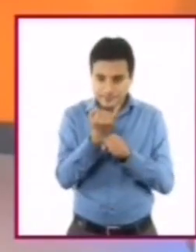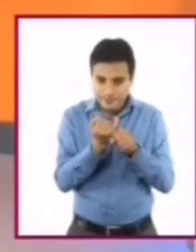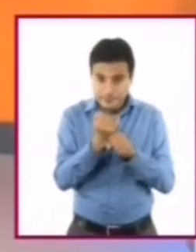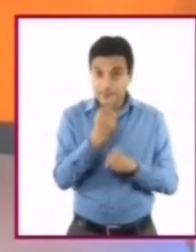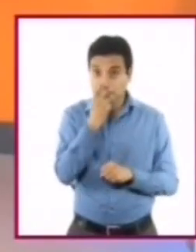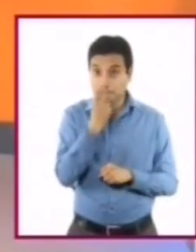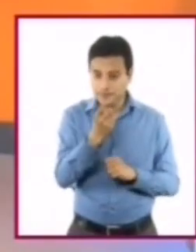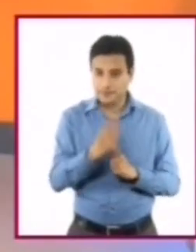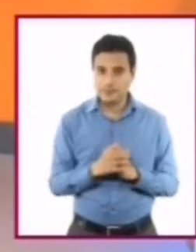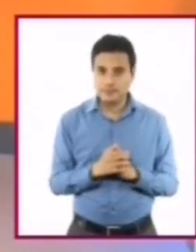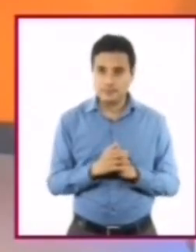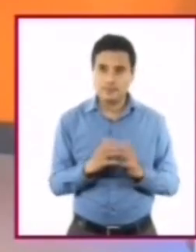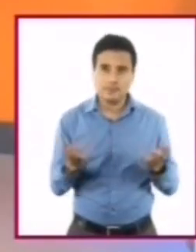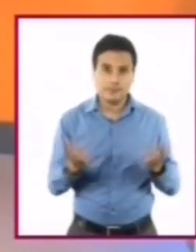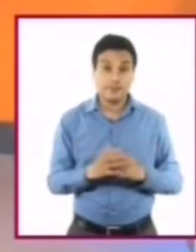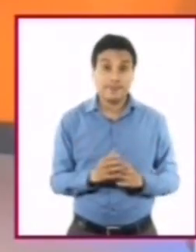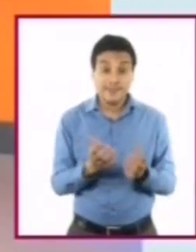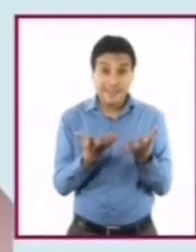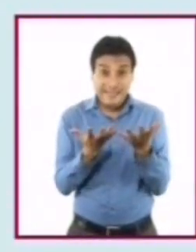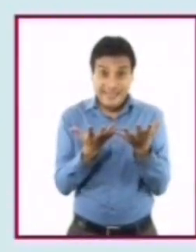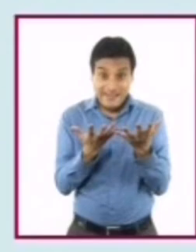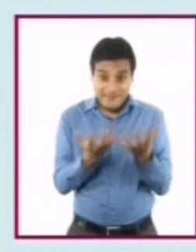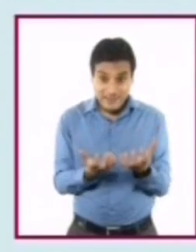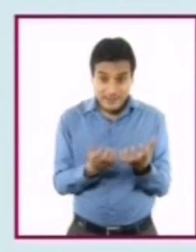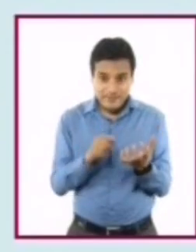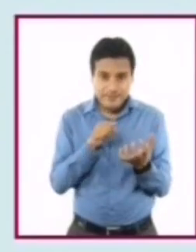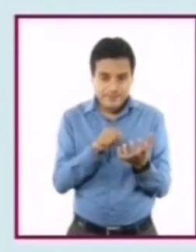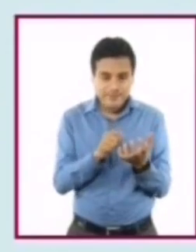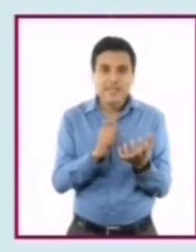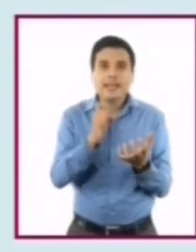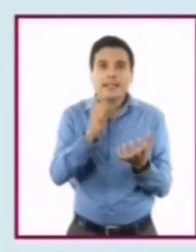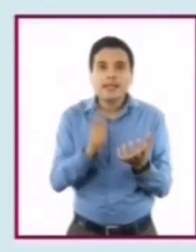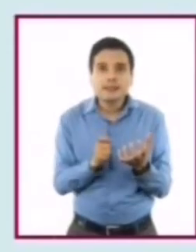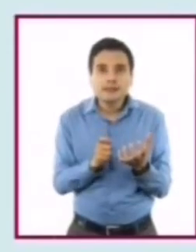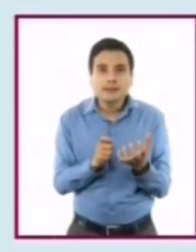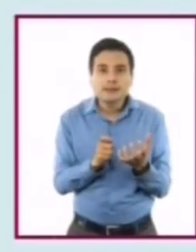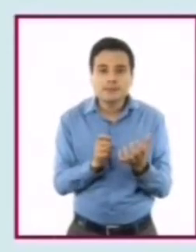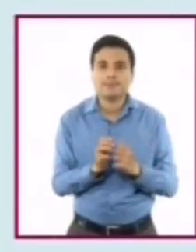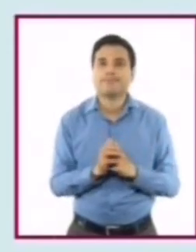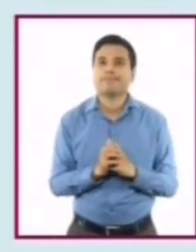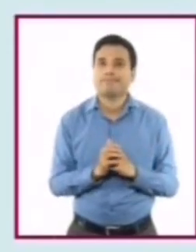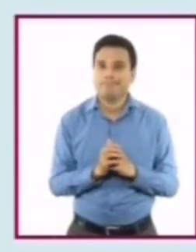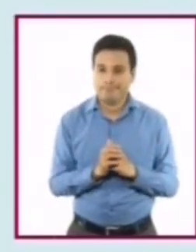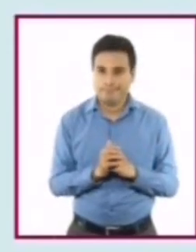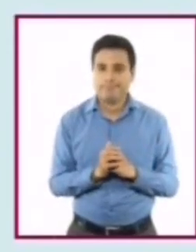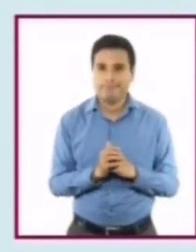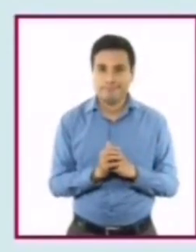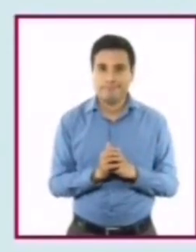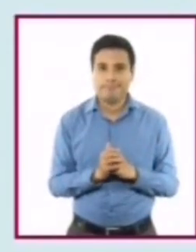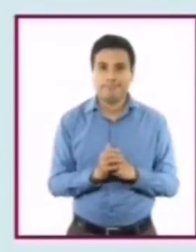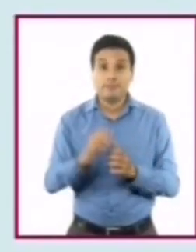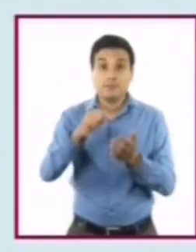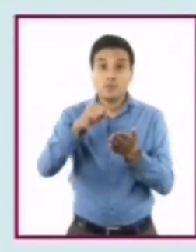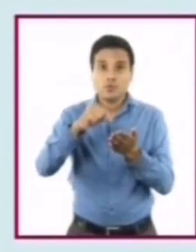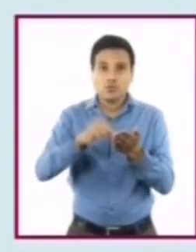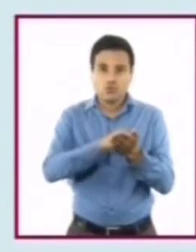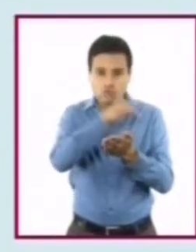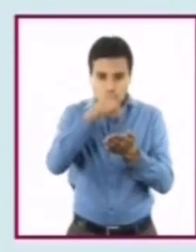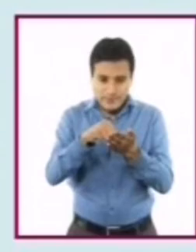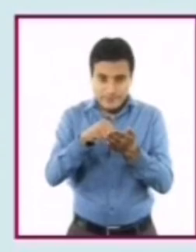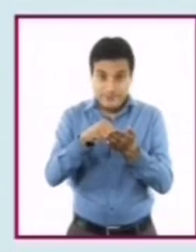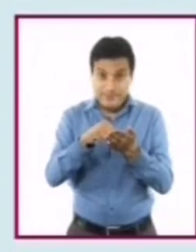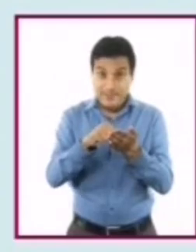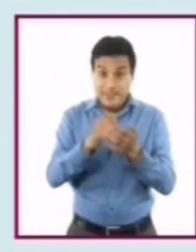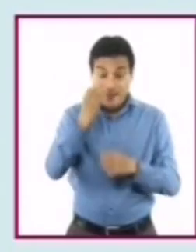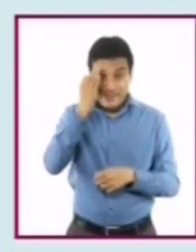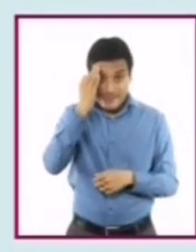justamente pensar en que la gravedad puede ser entendida como una consecuencia de la deformación del espacio-tiempo, por